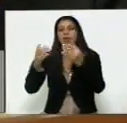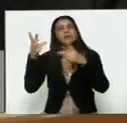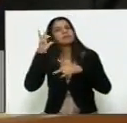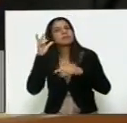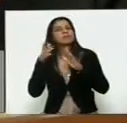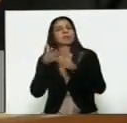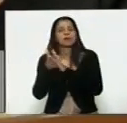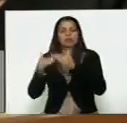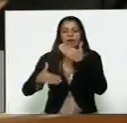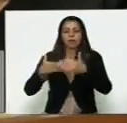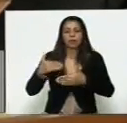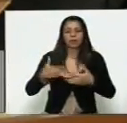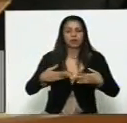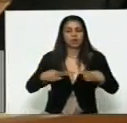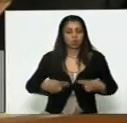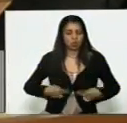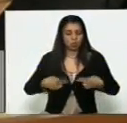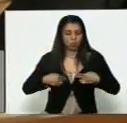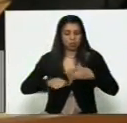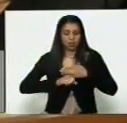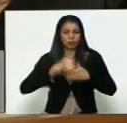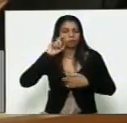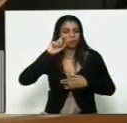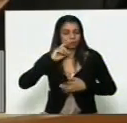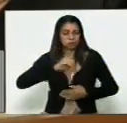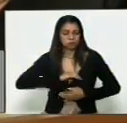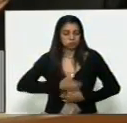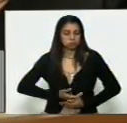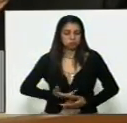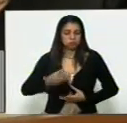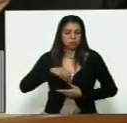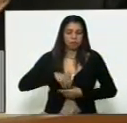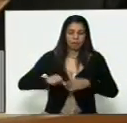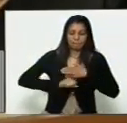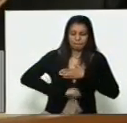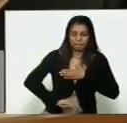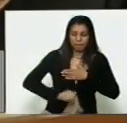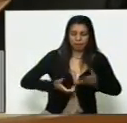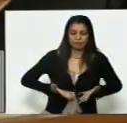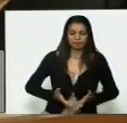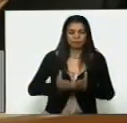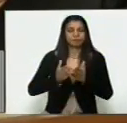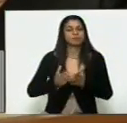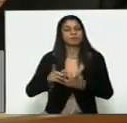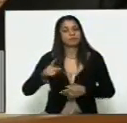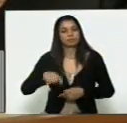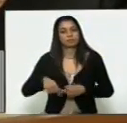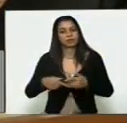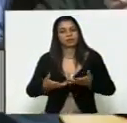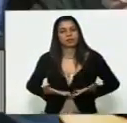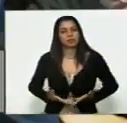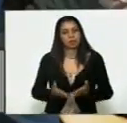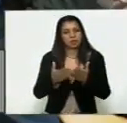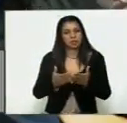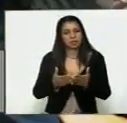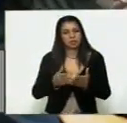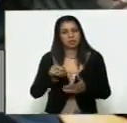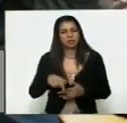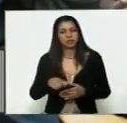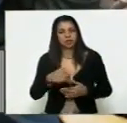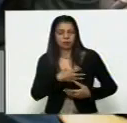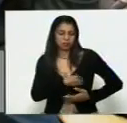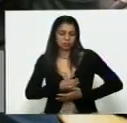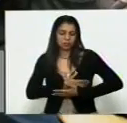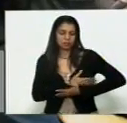sobre el proceso humanizado de la gestación, el trabajo de parto, el nacimiento, la